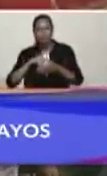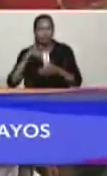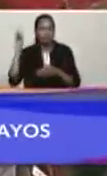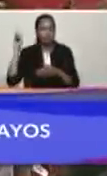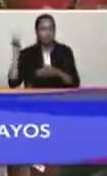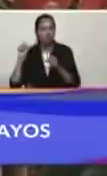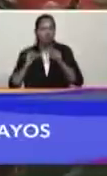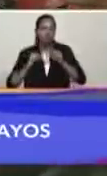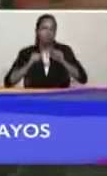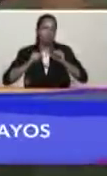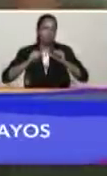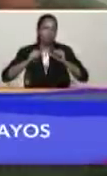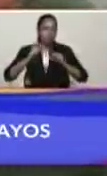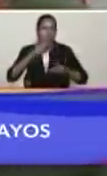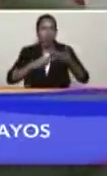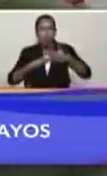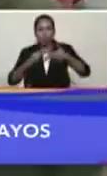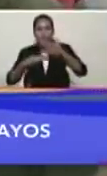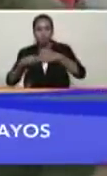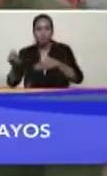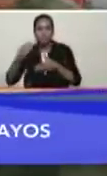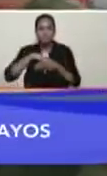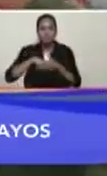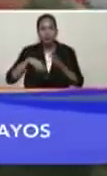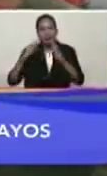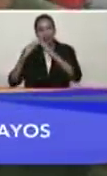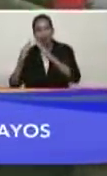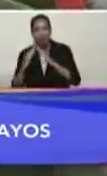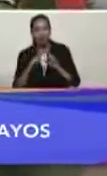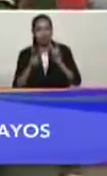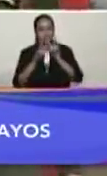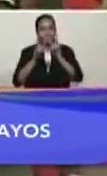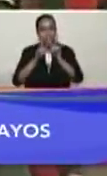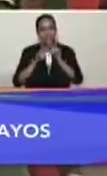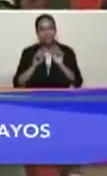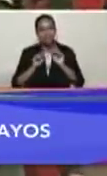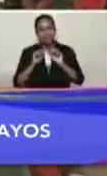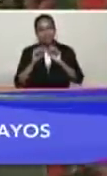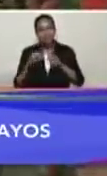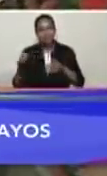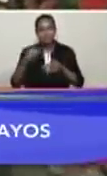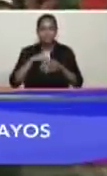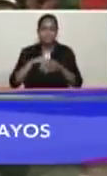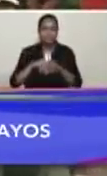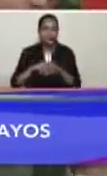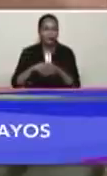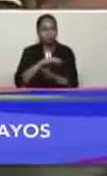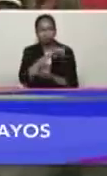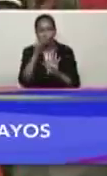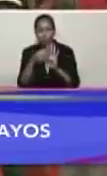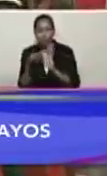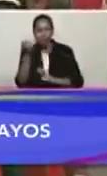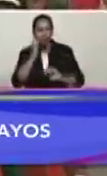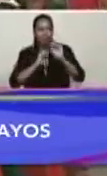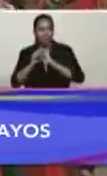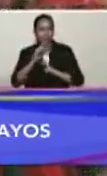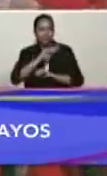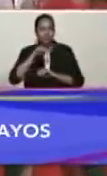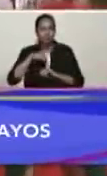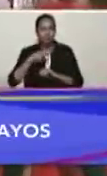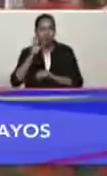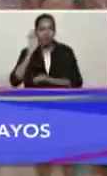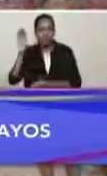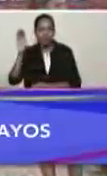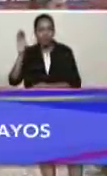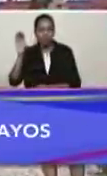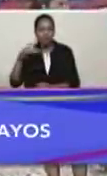avanzando, construyendo hogares de la patria y manteniendo la integridad y defensa de nuestra patria.